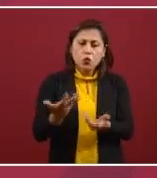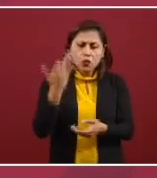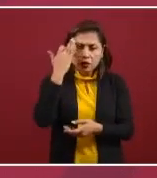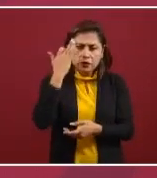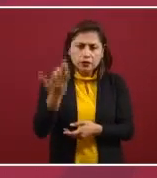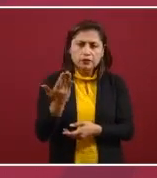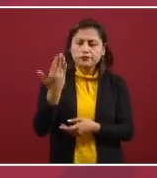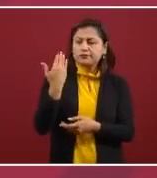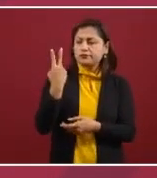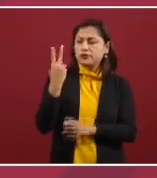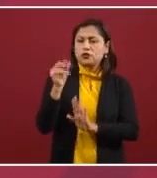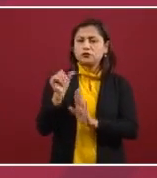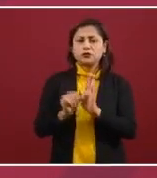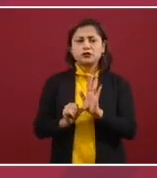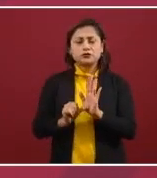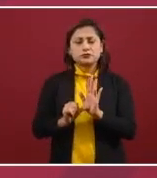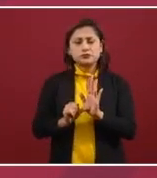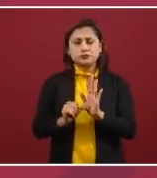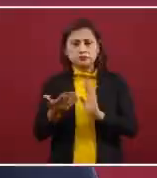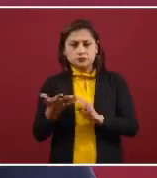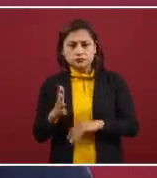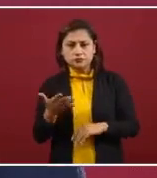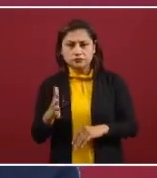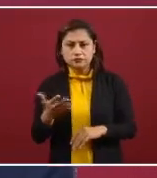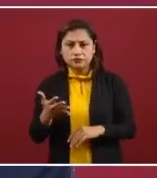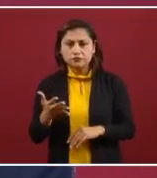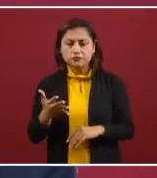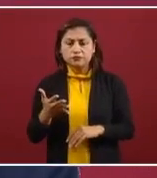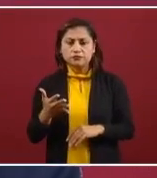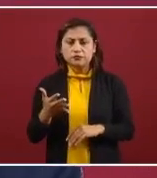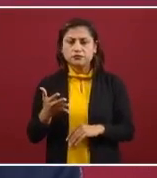aproximadamente, y ya había,